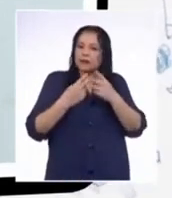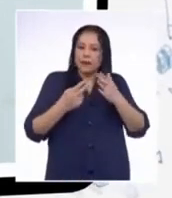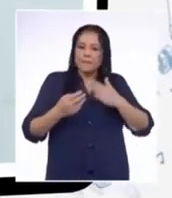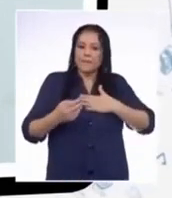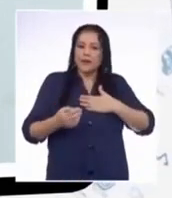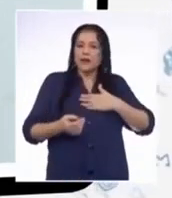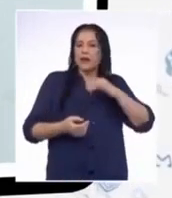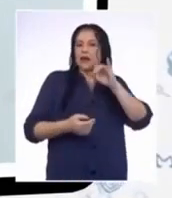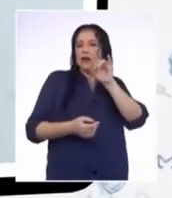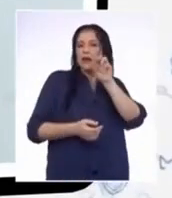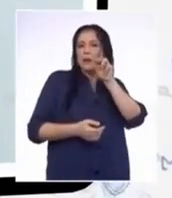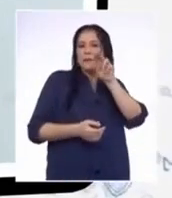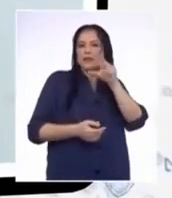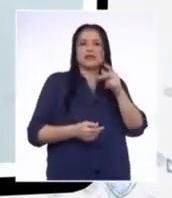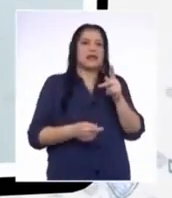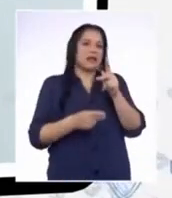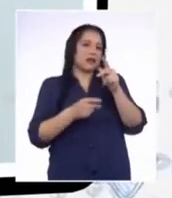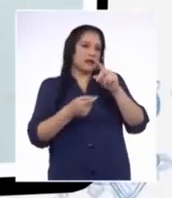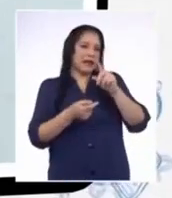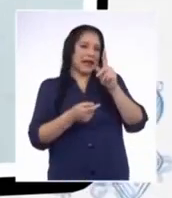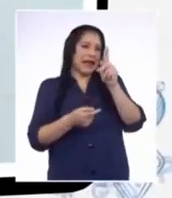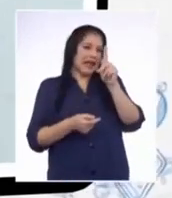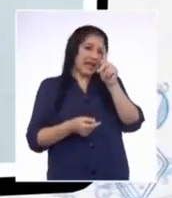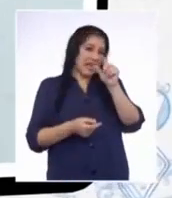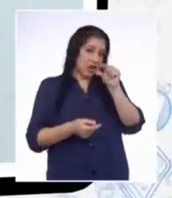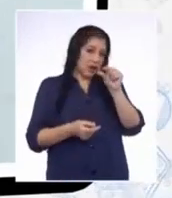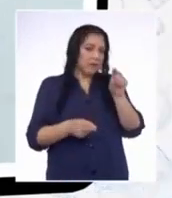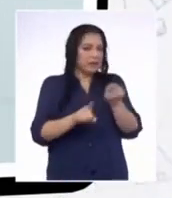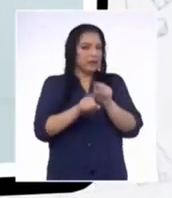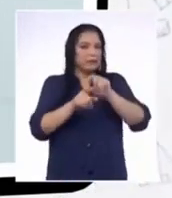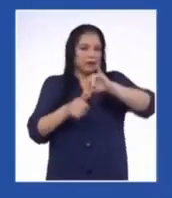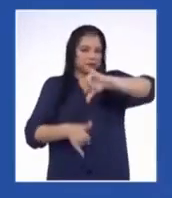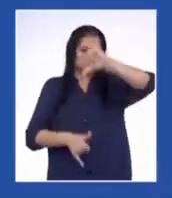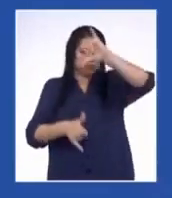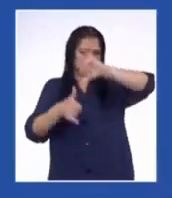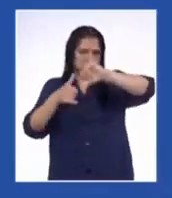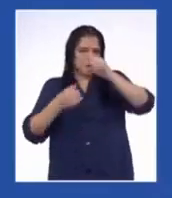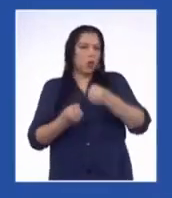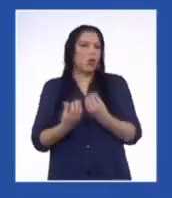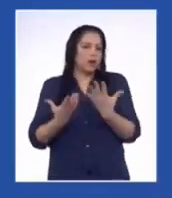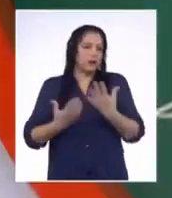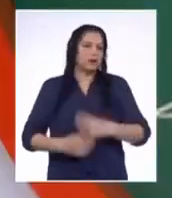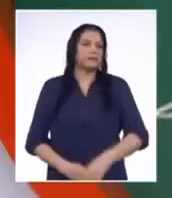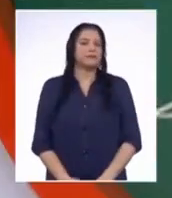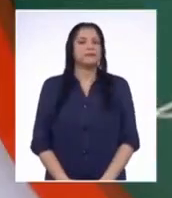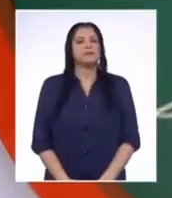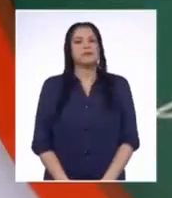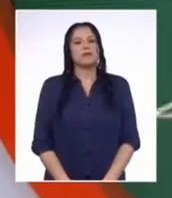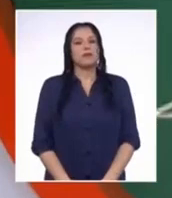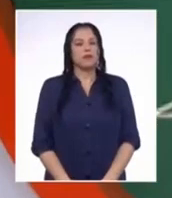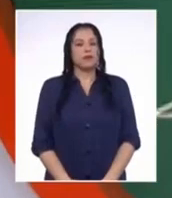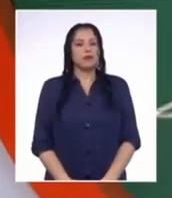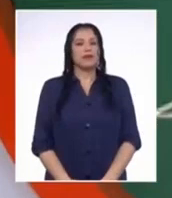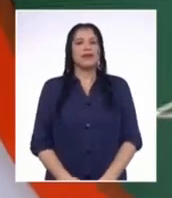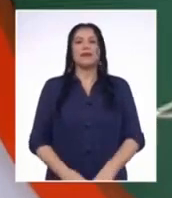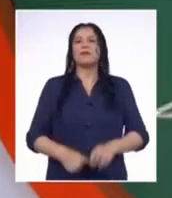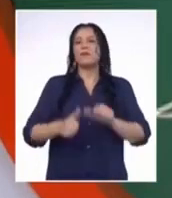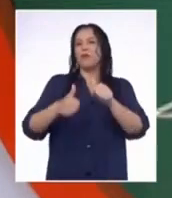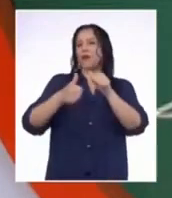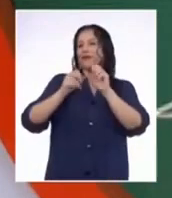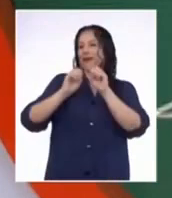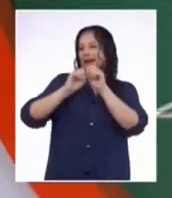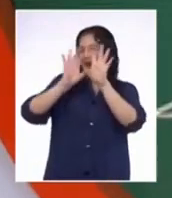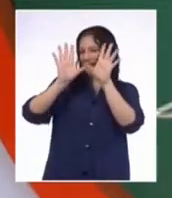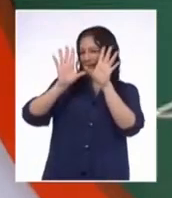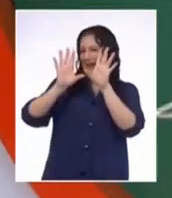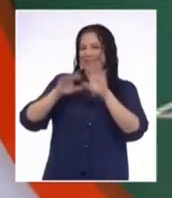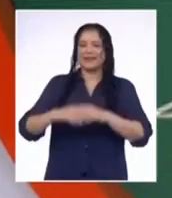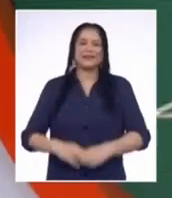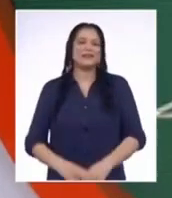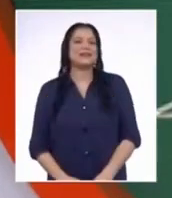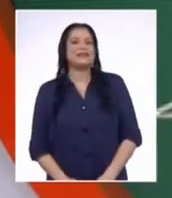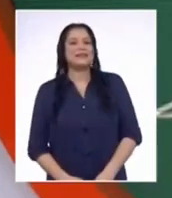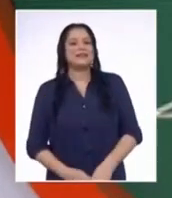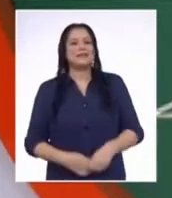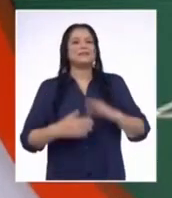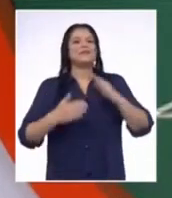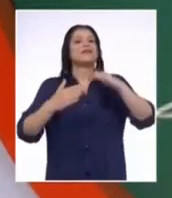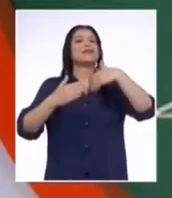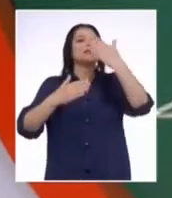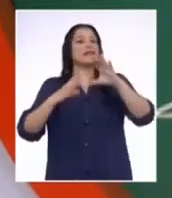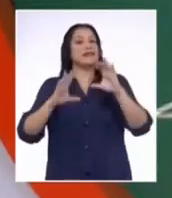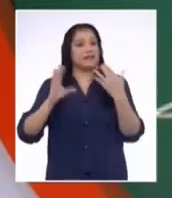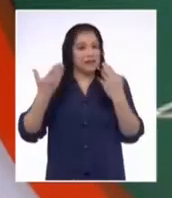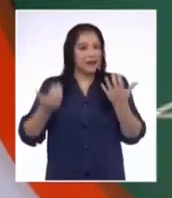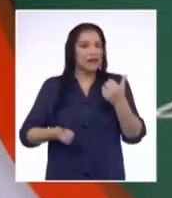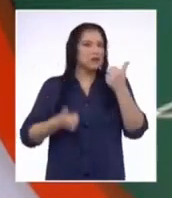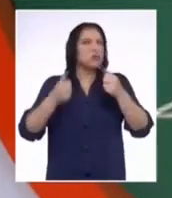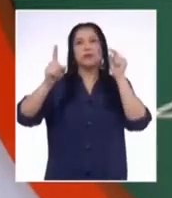masa corporal en kilogramos y mi estatura en metros. La tiene clarísima. El siguiente